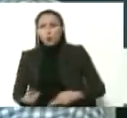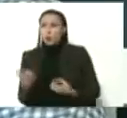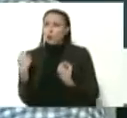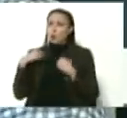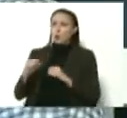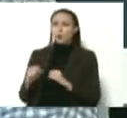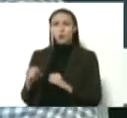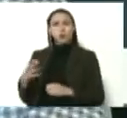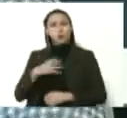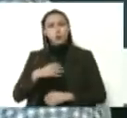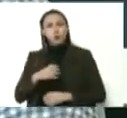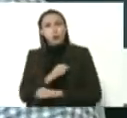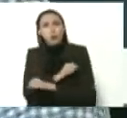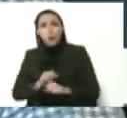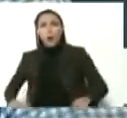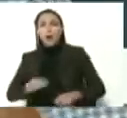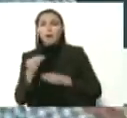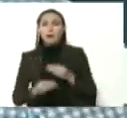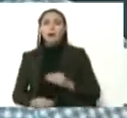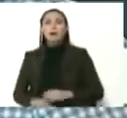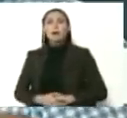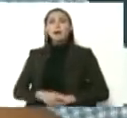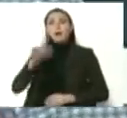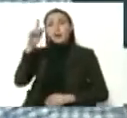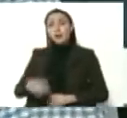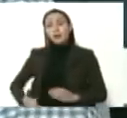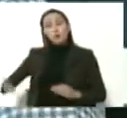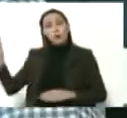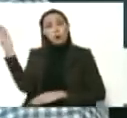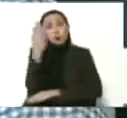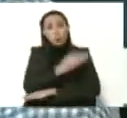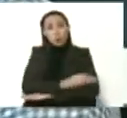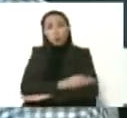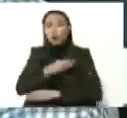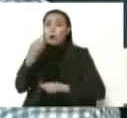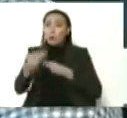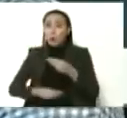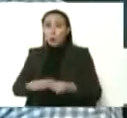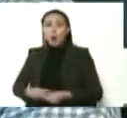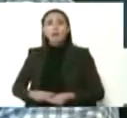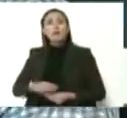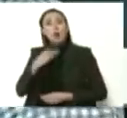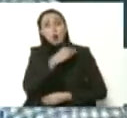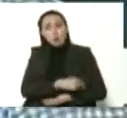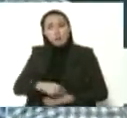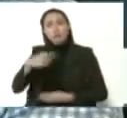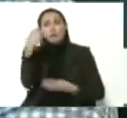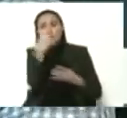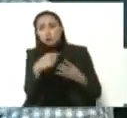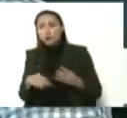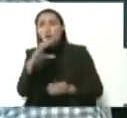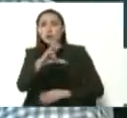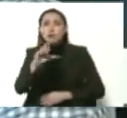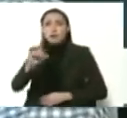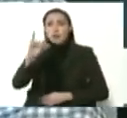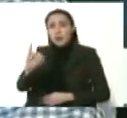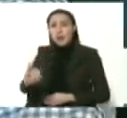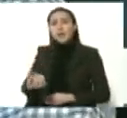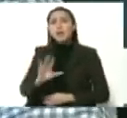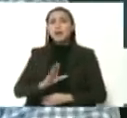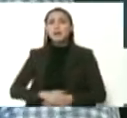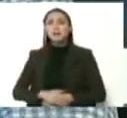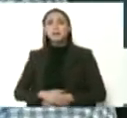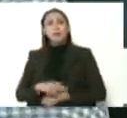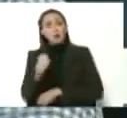enfrentarla, y sobre todo en bloqueo, si durante estos 20 años no se hubiese logrado la misión Barrio Adentro, la creación de los CDI, de los ambulatorios,